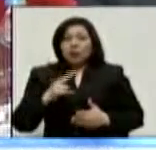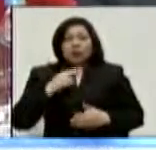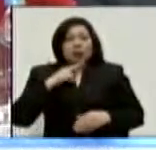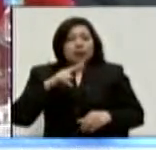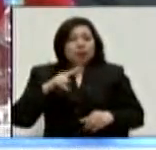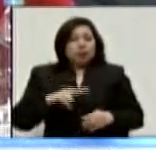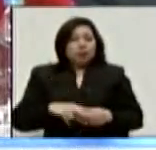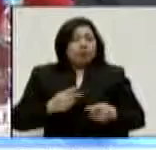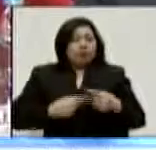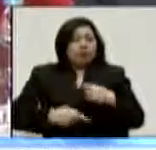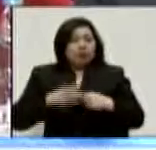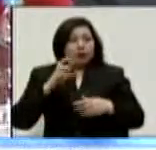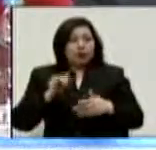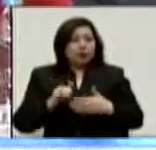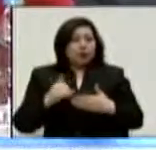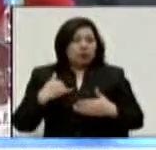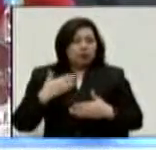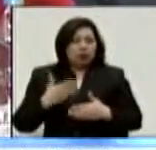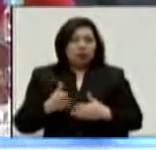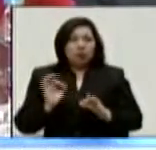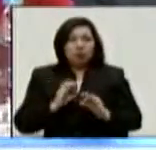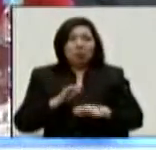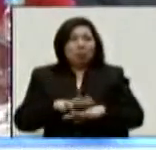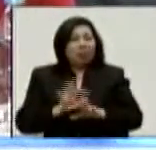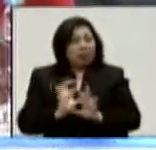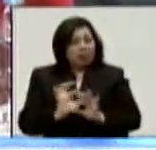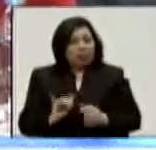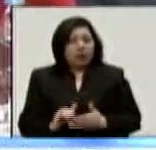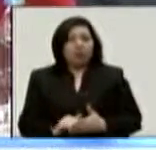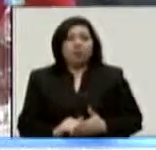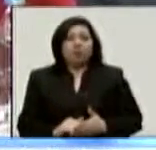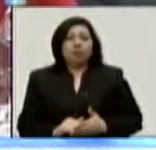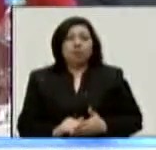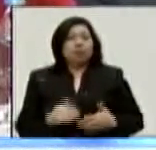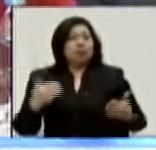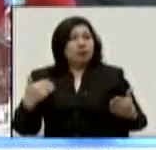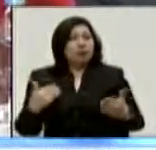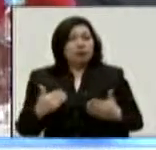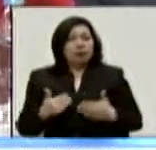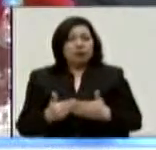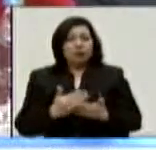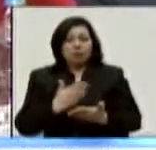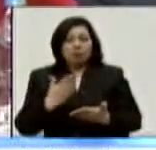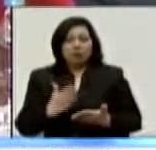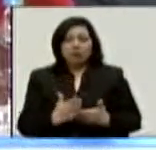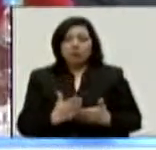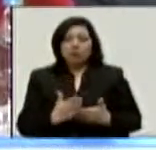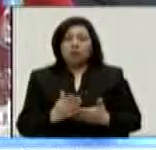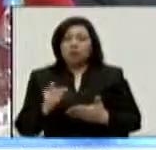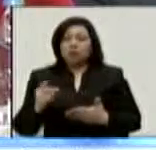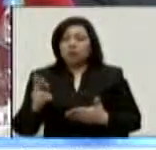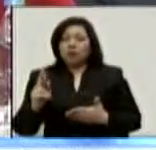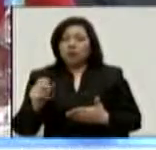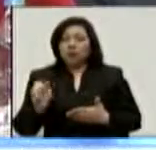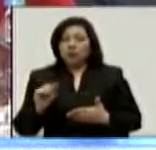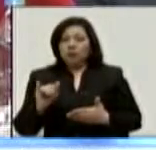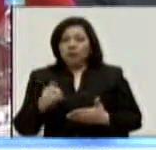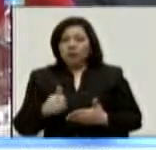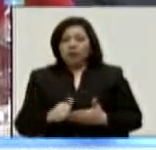vinieron al Perú a hablar. No pudimos llegar a ningún arreglo. Y estuve cerca del conflicto de Georgia, en Azerbaiyán, en